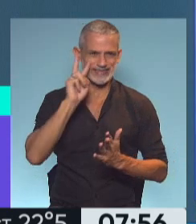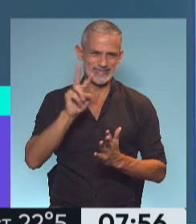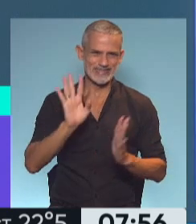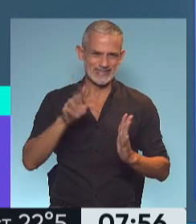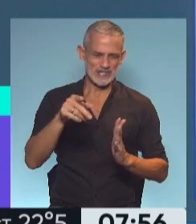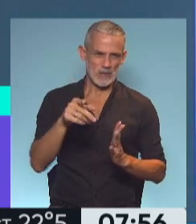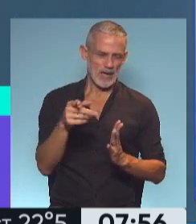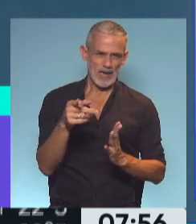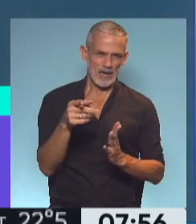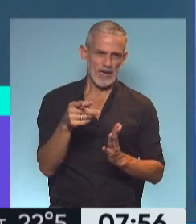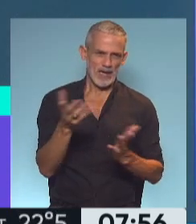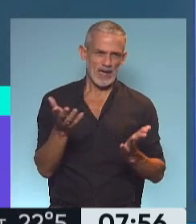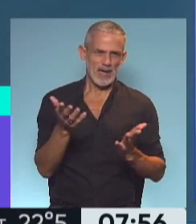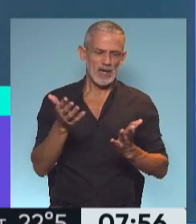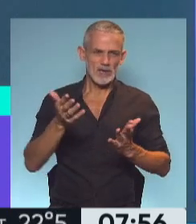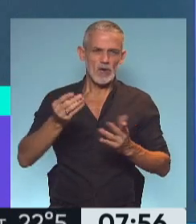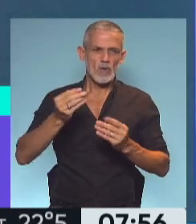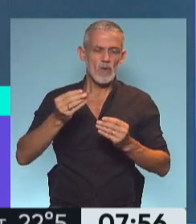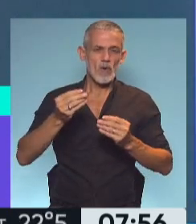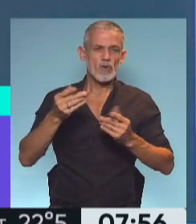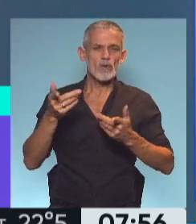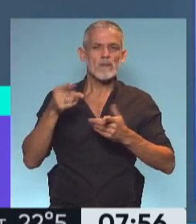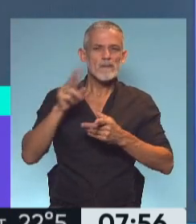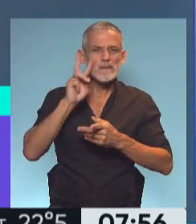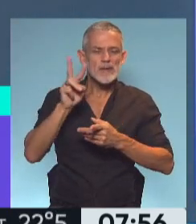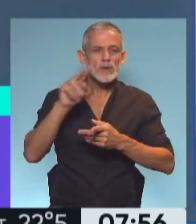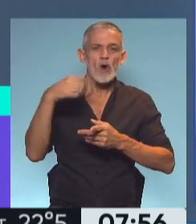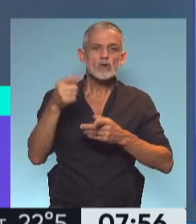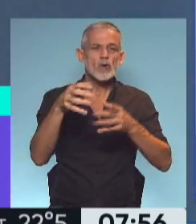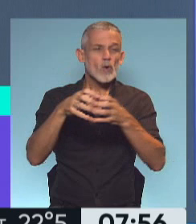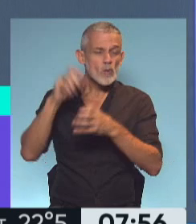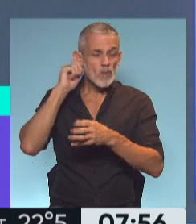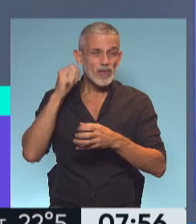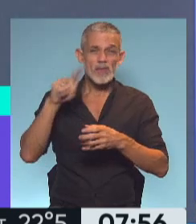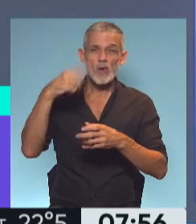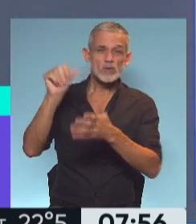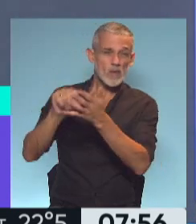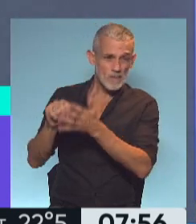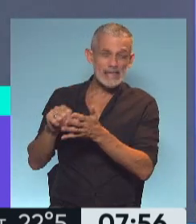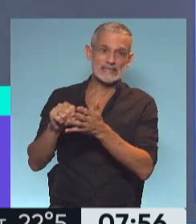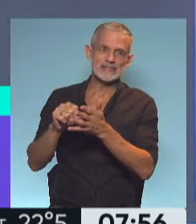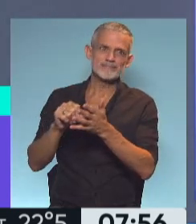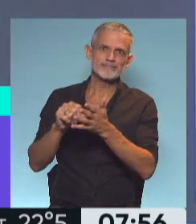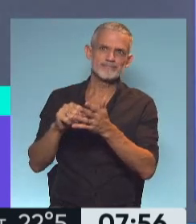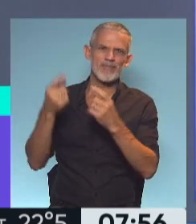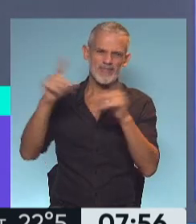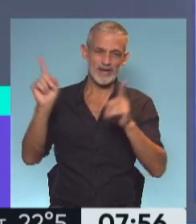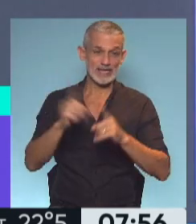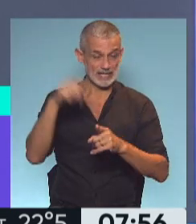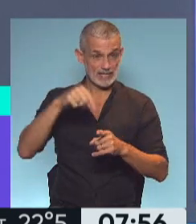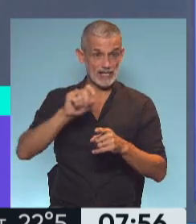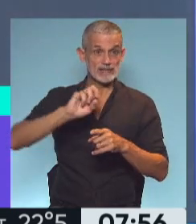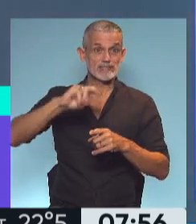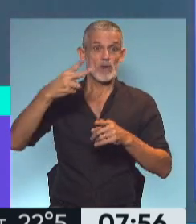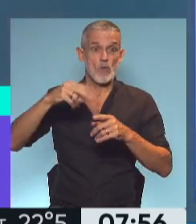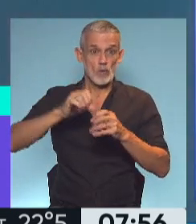en un efecto no tan negativo como vimos en otros países. Sí. Al contrario, digamos, de esta segunda ola y esto